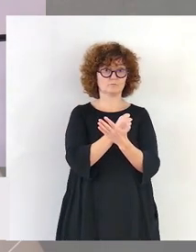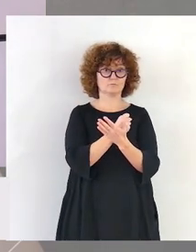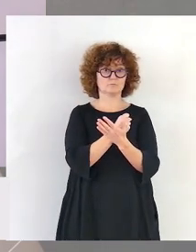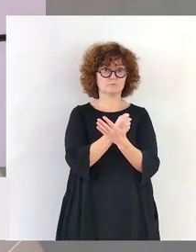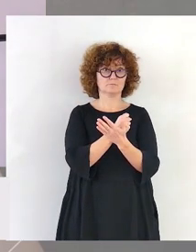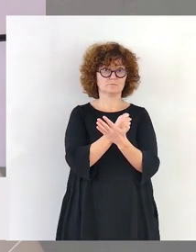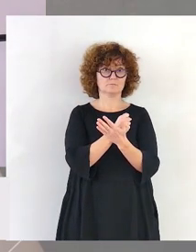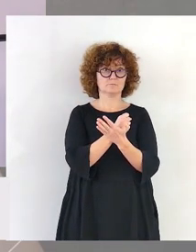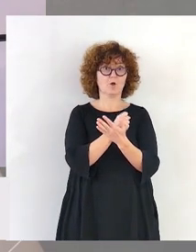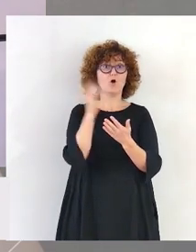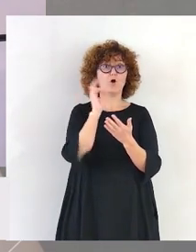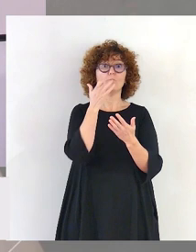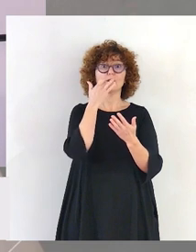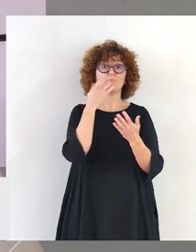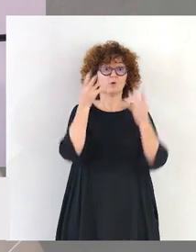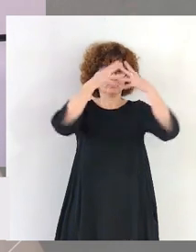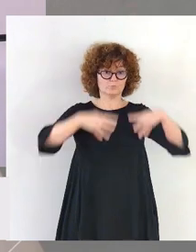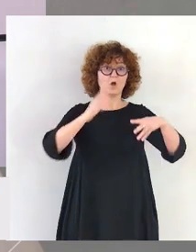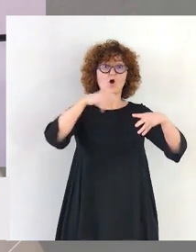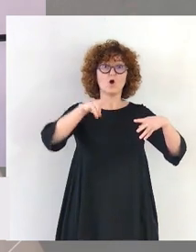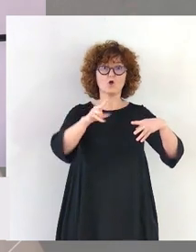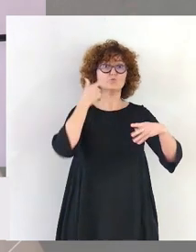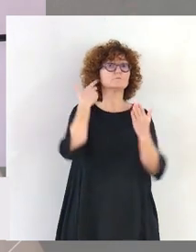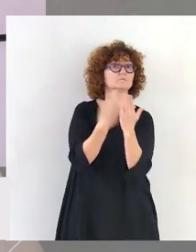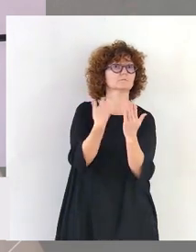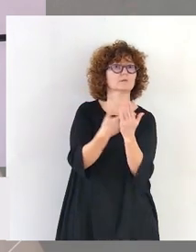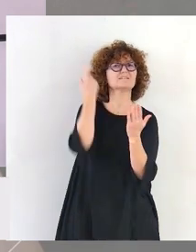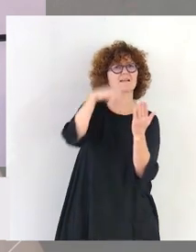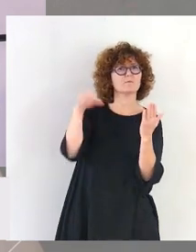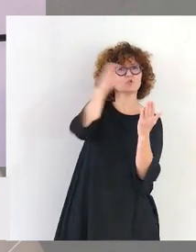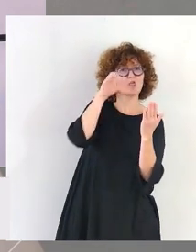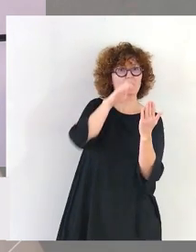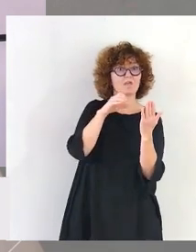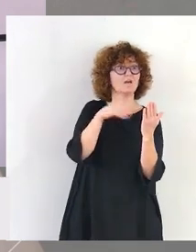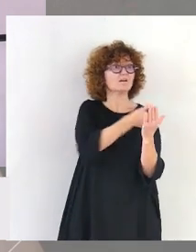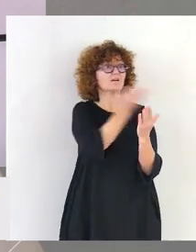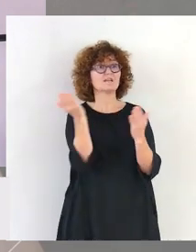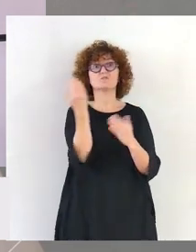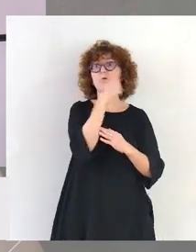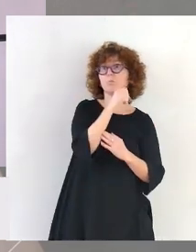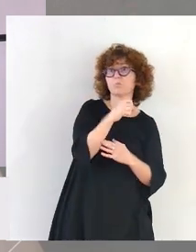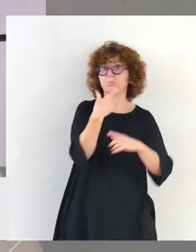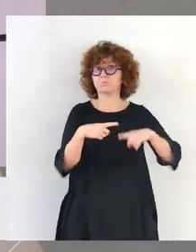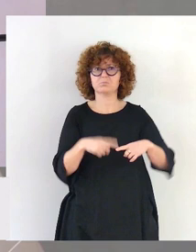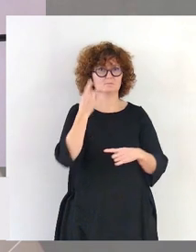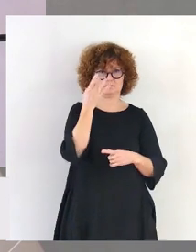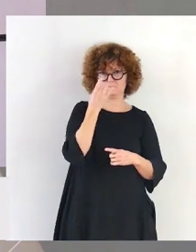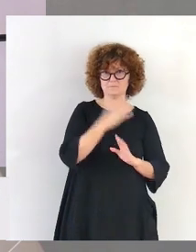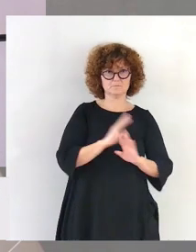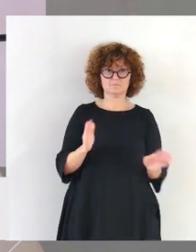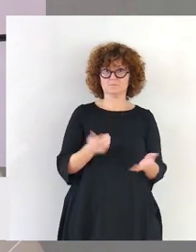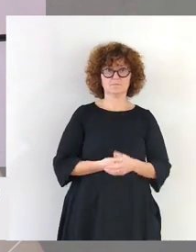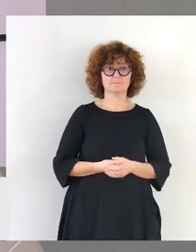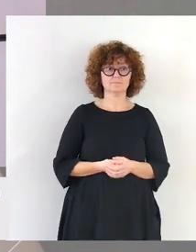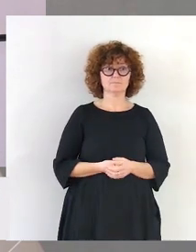Naciones Unidas allí lo que emerge es lo que verdaderamente sabemos de la ciencia y lo demás son tonterías no y Eh entonces hay